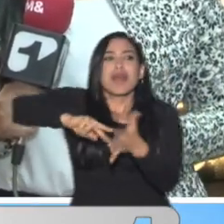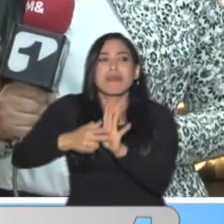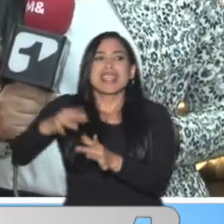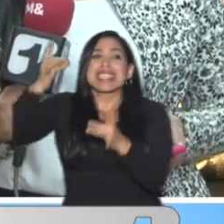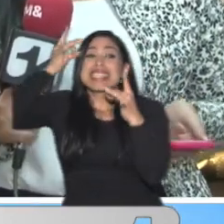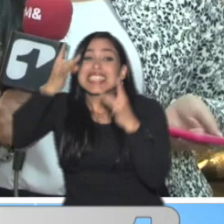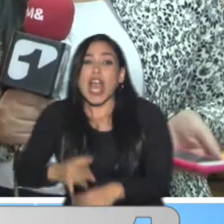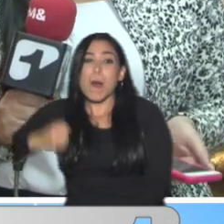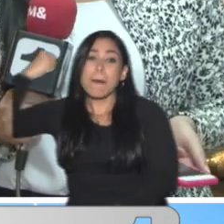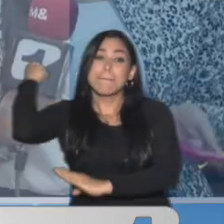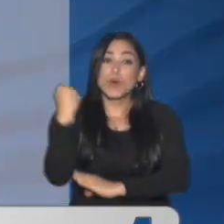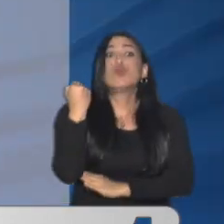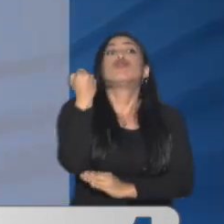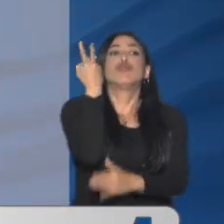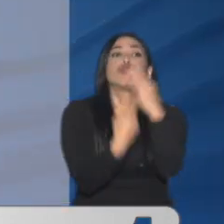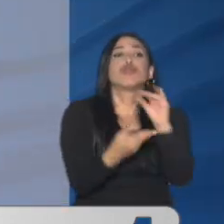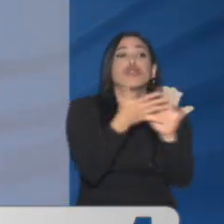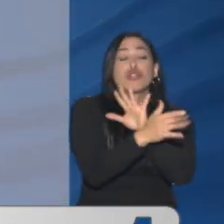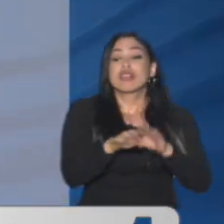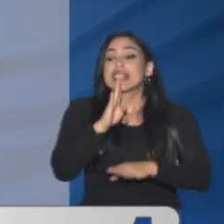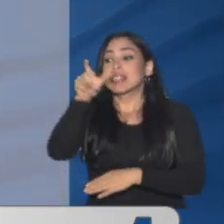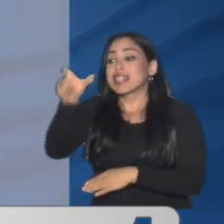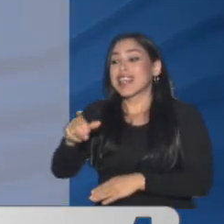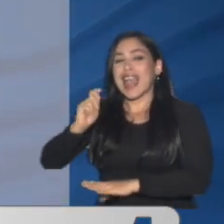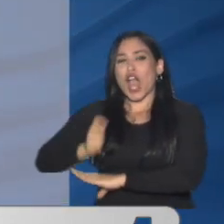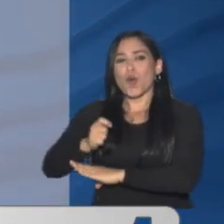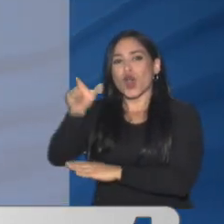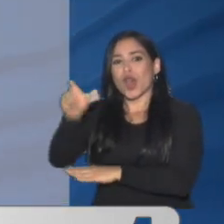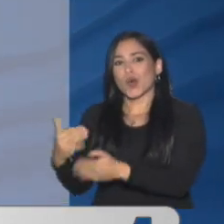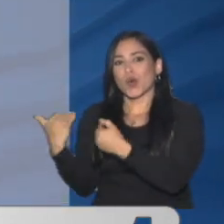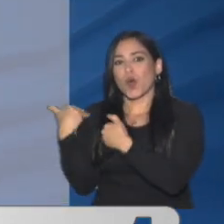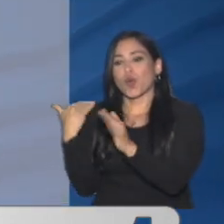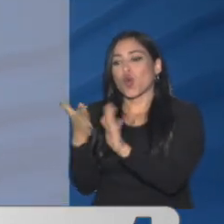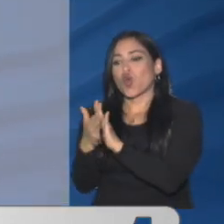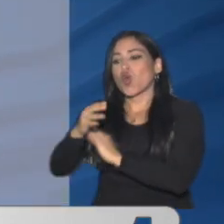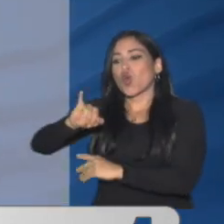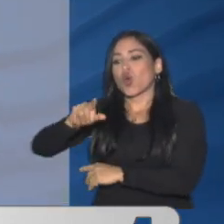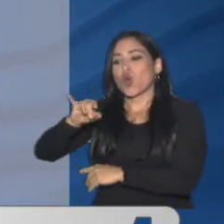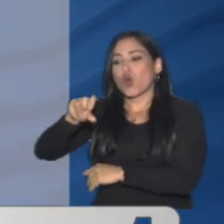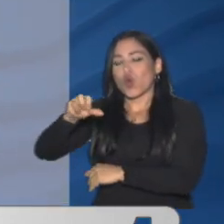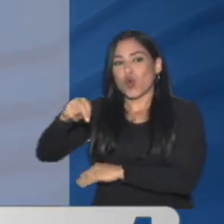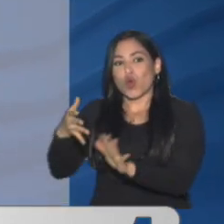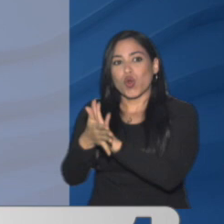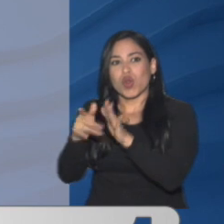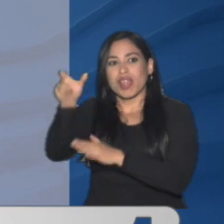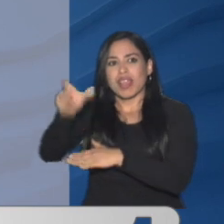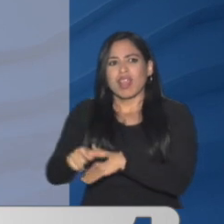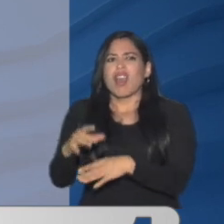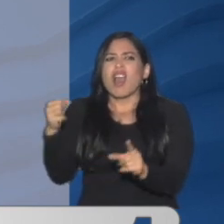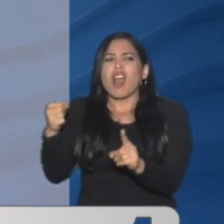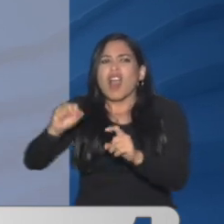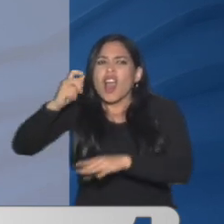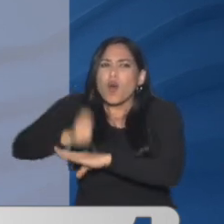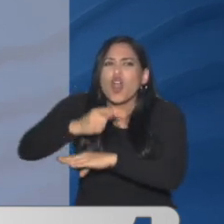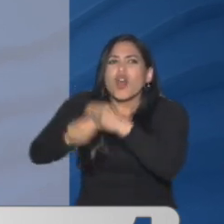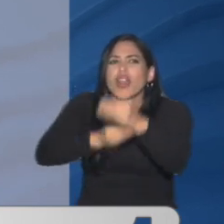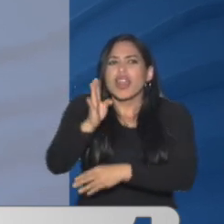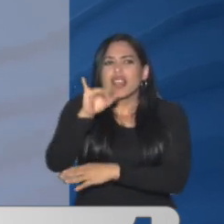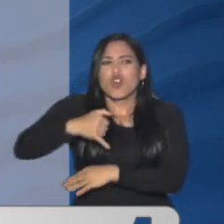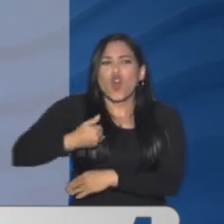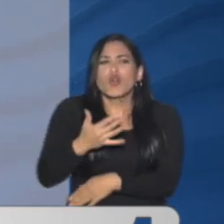lesiones de arma cortopunzante a esta hora nos acompaña el abogado de la víctima él es julián fernando duarte ballesteros abogado como está el joven